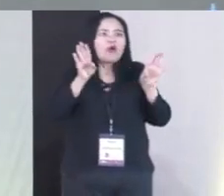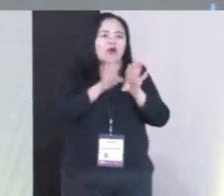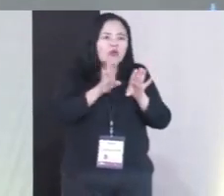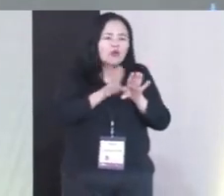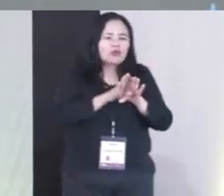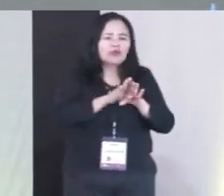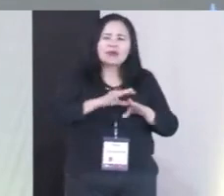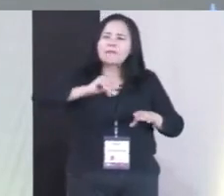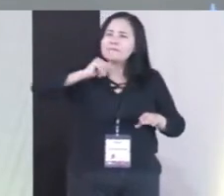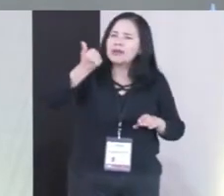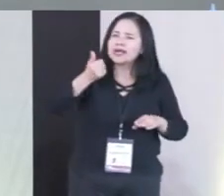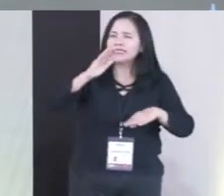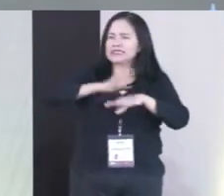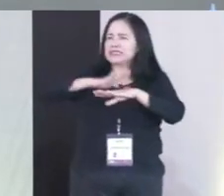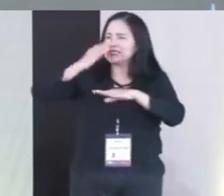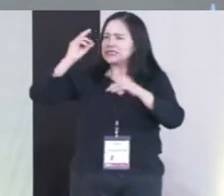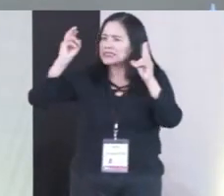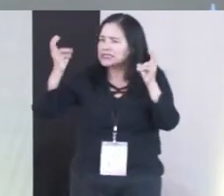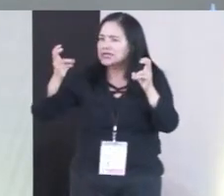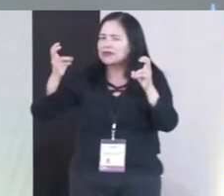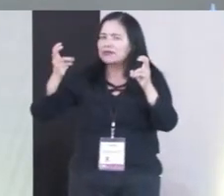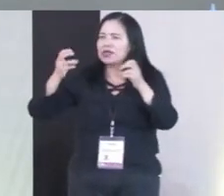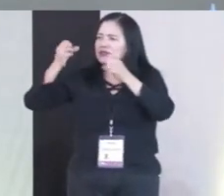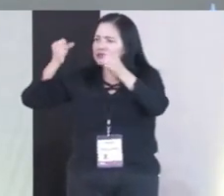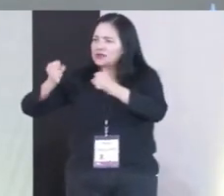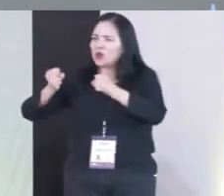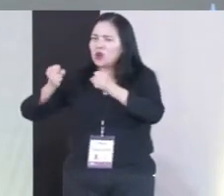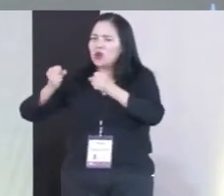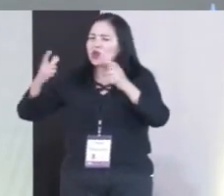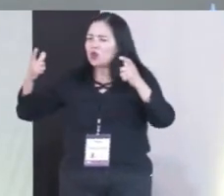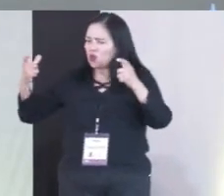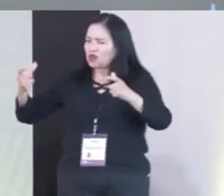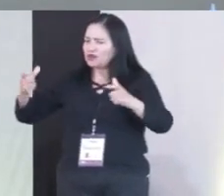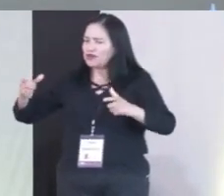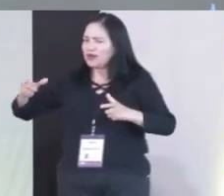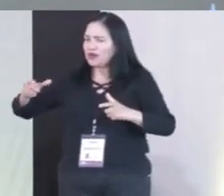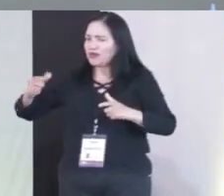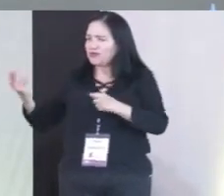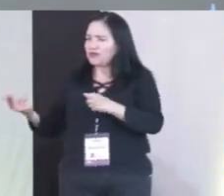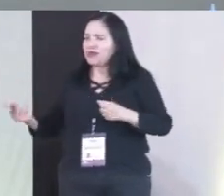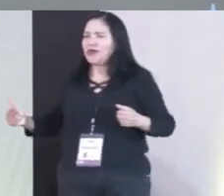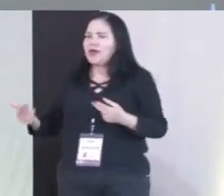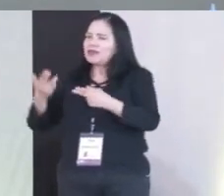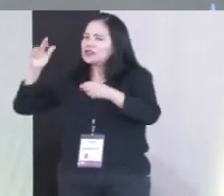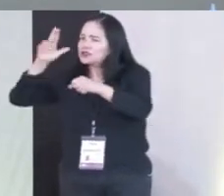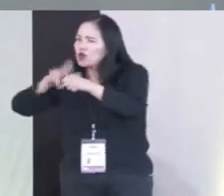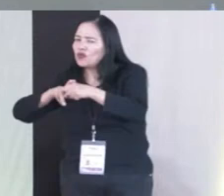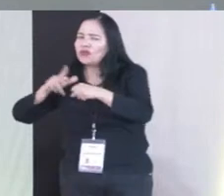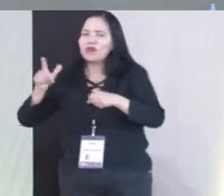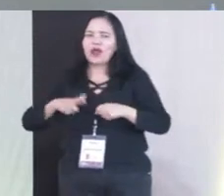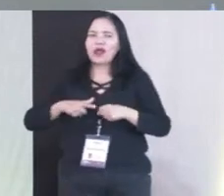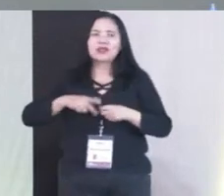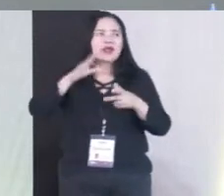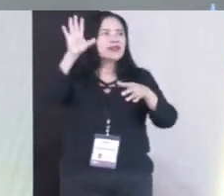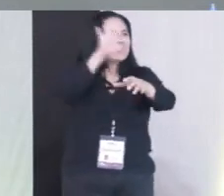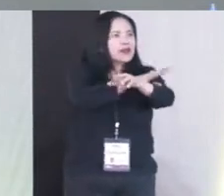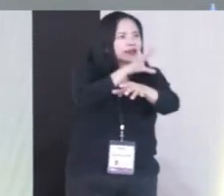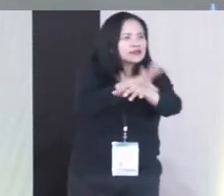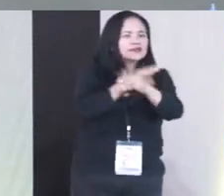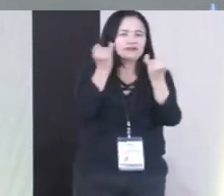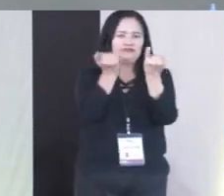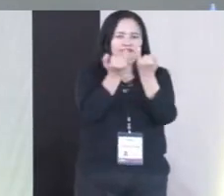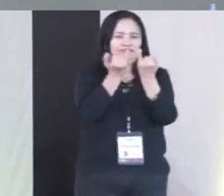decir, se mete en cuestiones de seguridad nacional y es experto y sabe. Se mete a cuestiones de electricidad y es experto y sabe. Por su